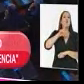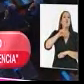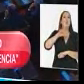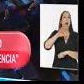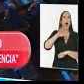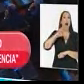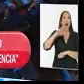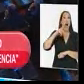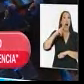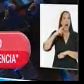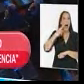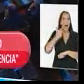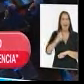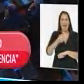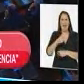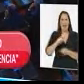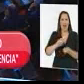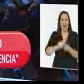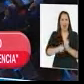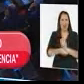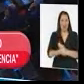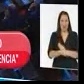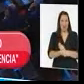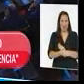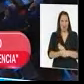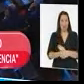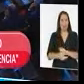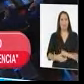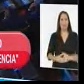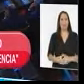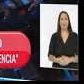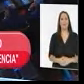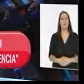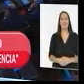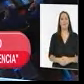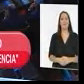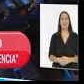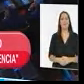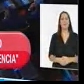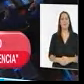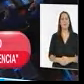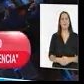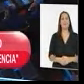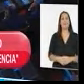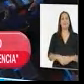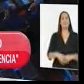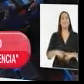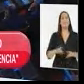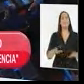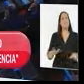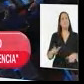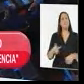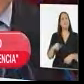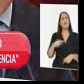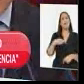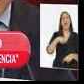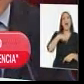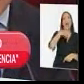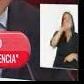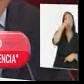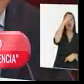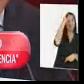muy alejados de lo que le pasa a la gente todos los días. Entonces, claro, Macri llega hoy, habrán escuchado ustedes, para mí tiene un